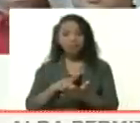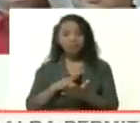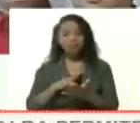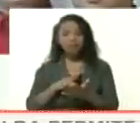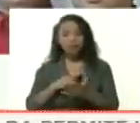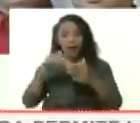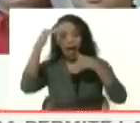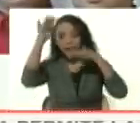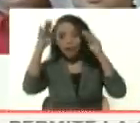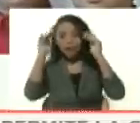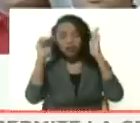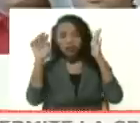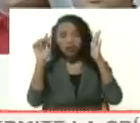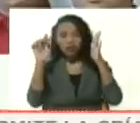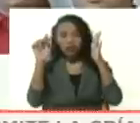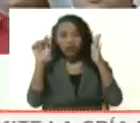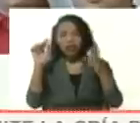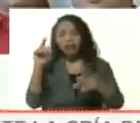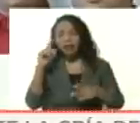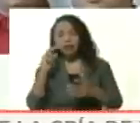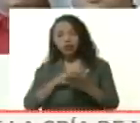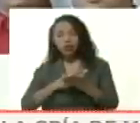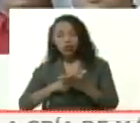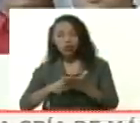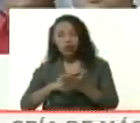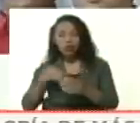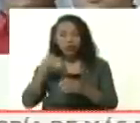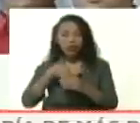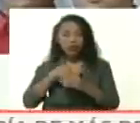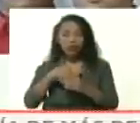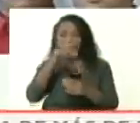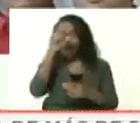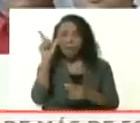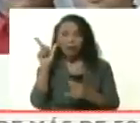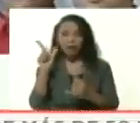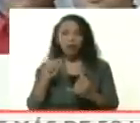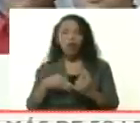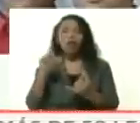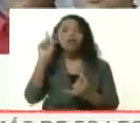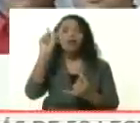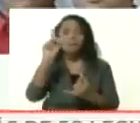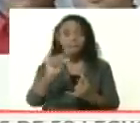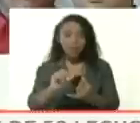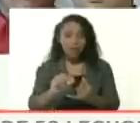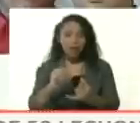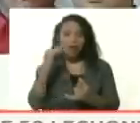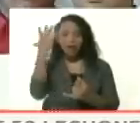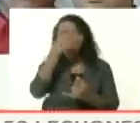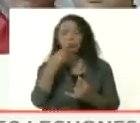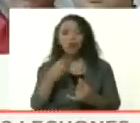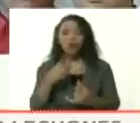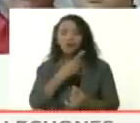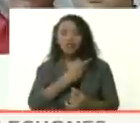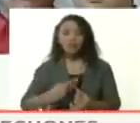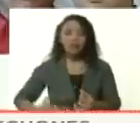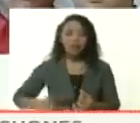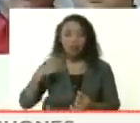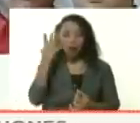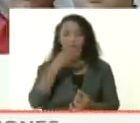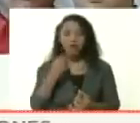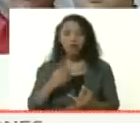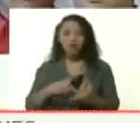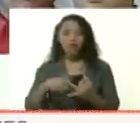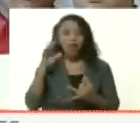atender los asuntos religiosos dentro del partido, así como tenemos, por ejemplo, una vicepresidencia de la juventud, una vicepresidencia